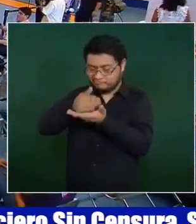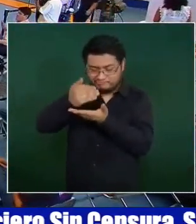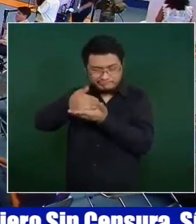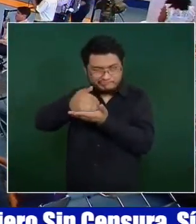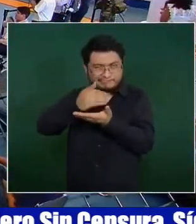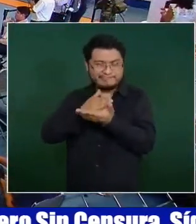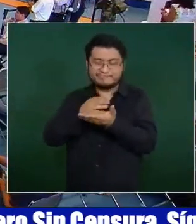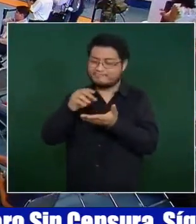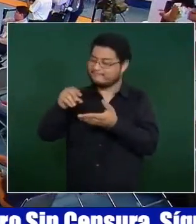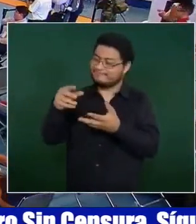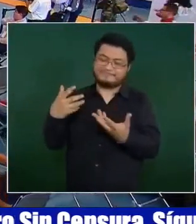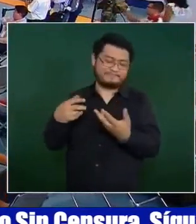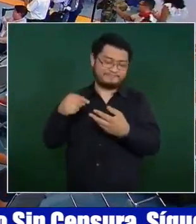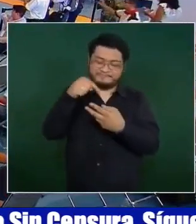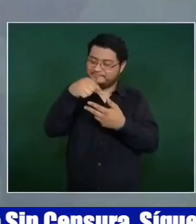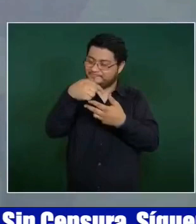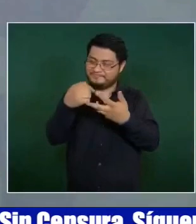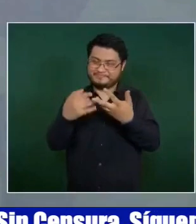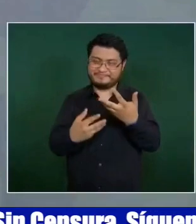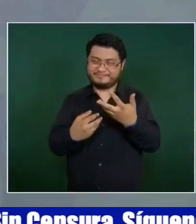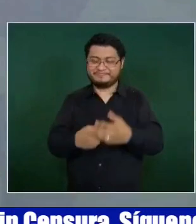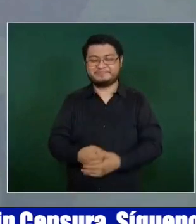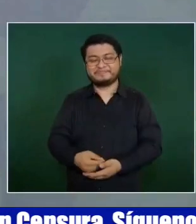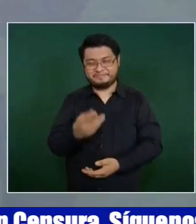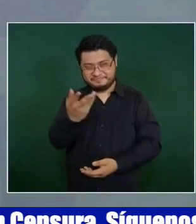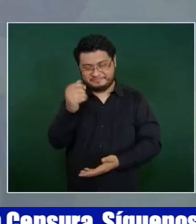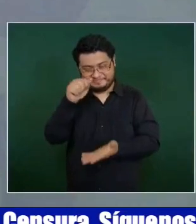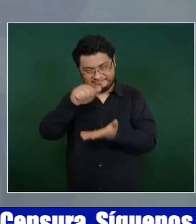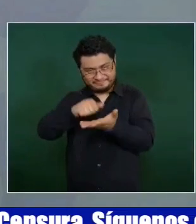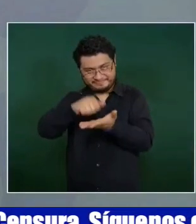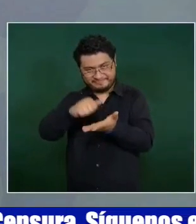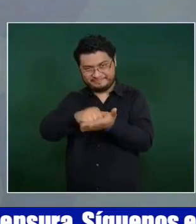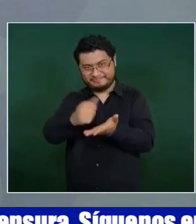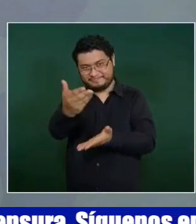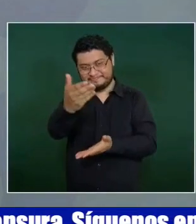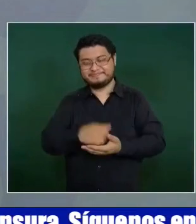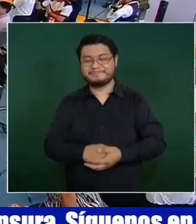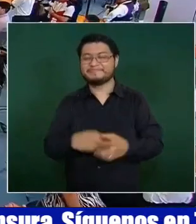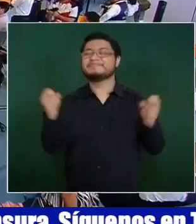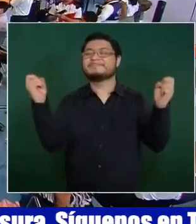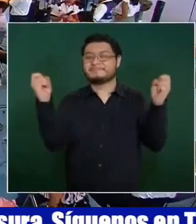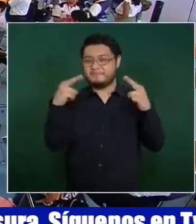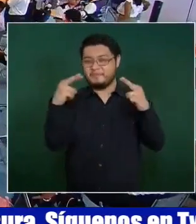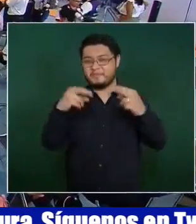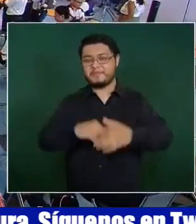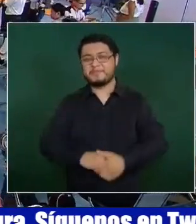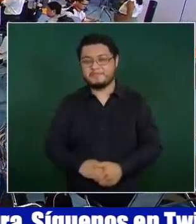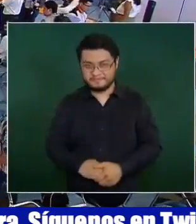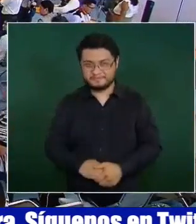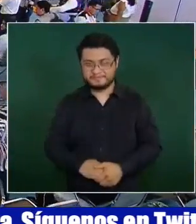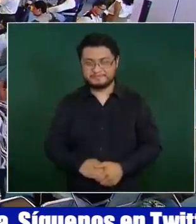entonces este Buen provecho nos vemos